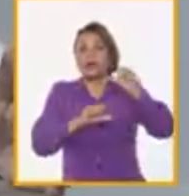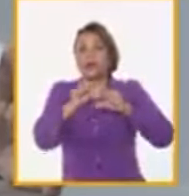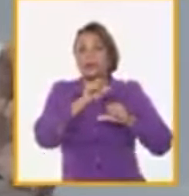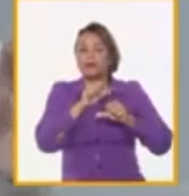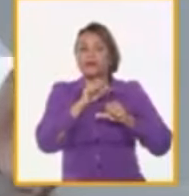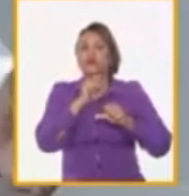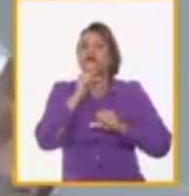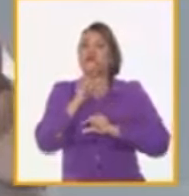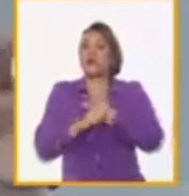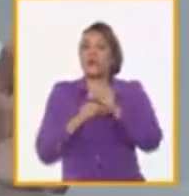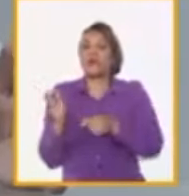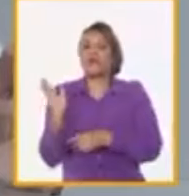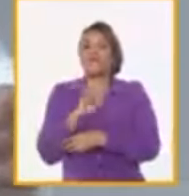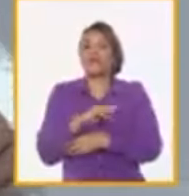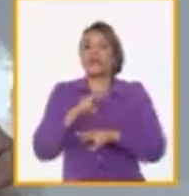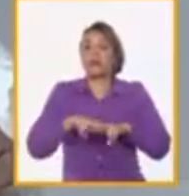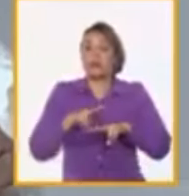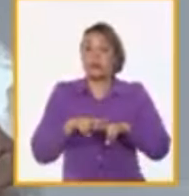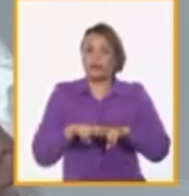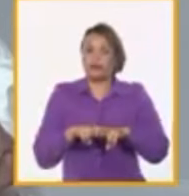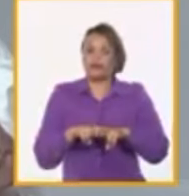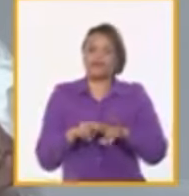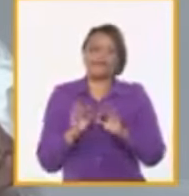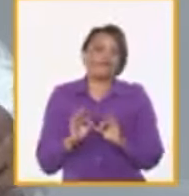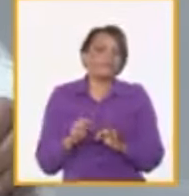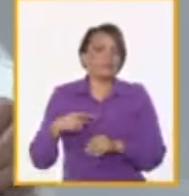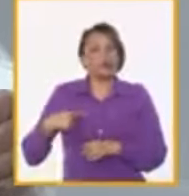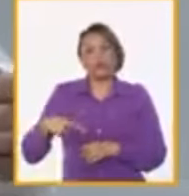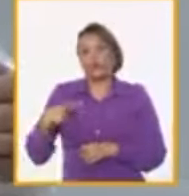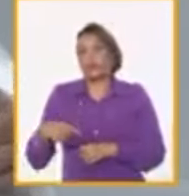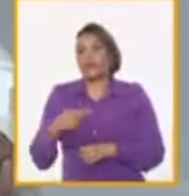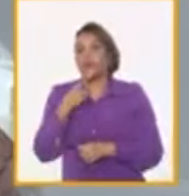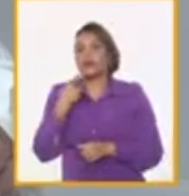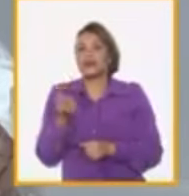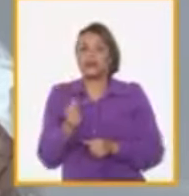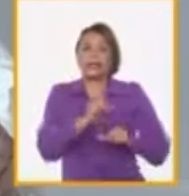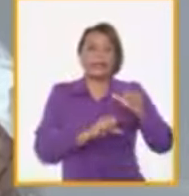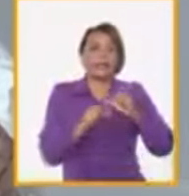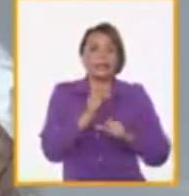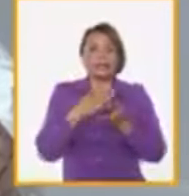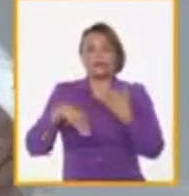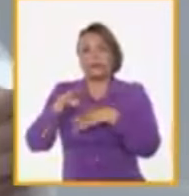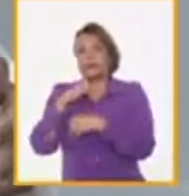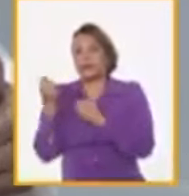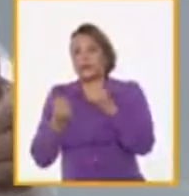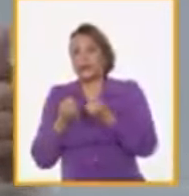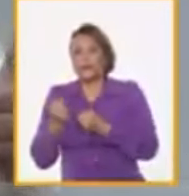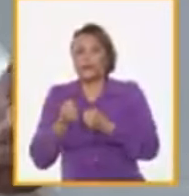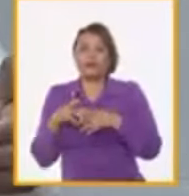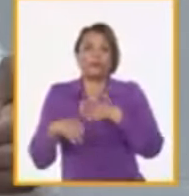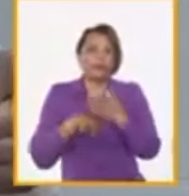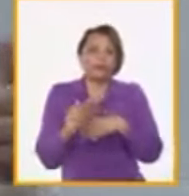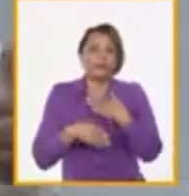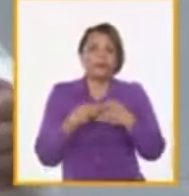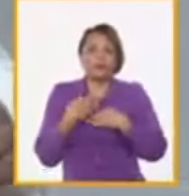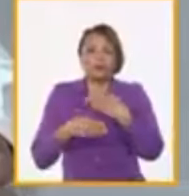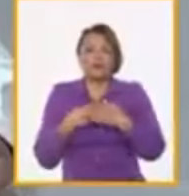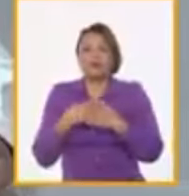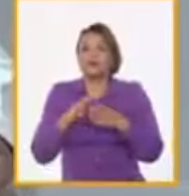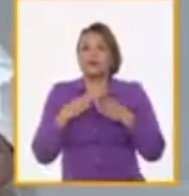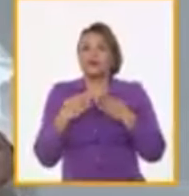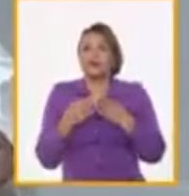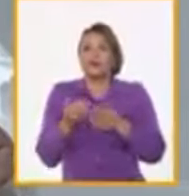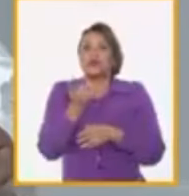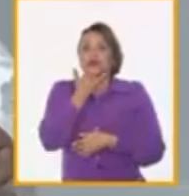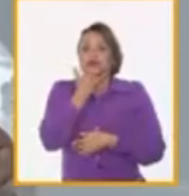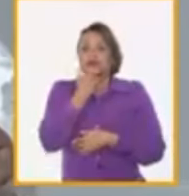equipos para La Habana. Y así a diario, con la química, con el Ministerio de Transporte, con todos los que tienen incidencia en el abasto de